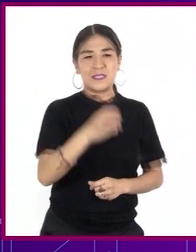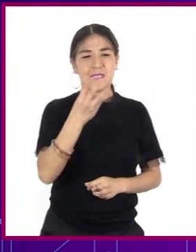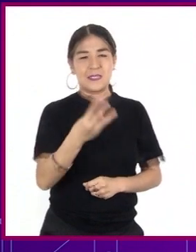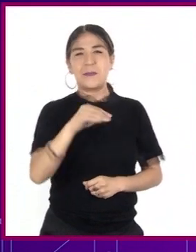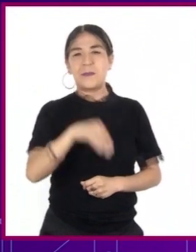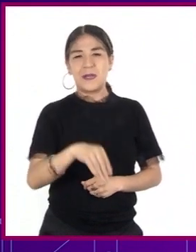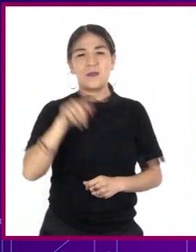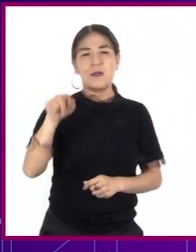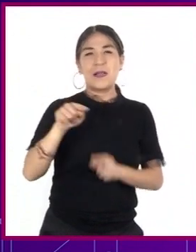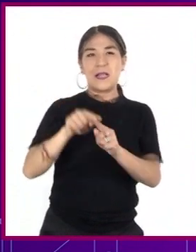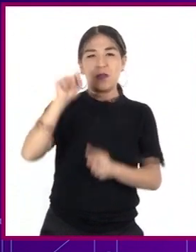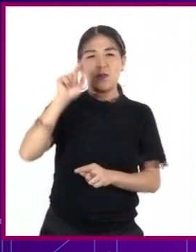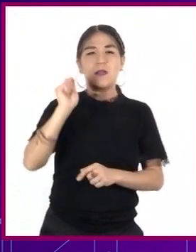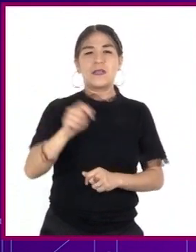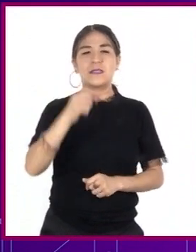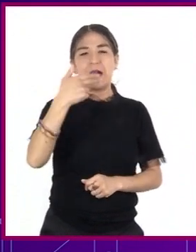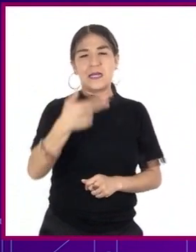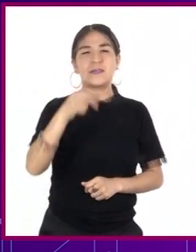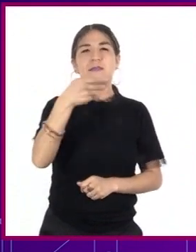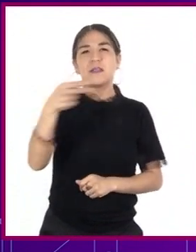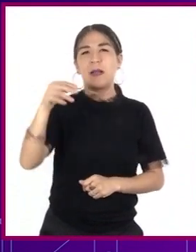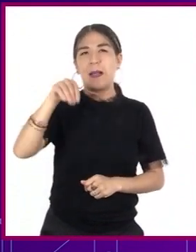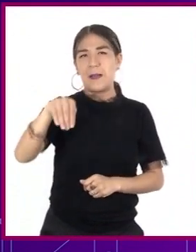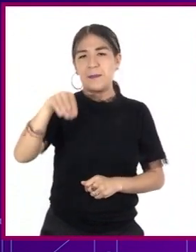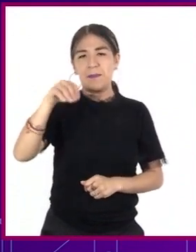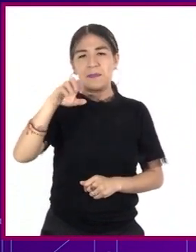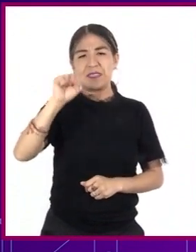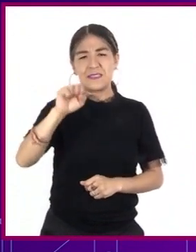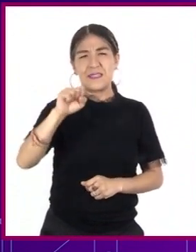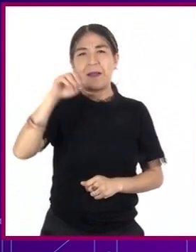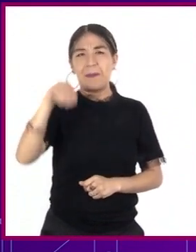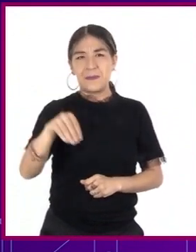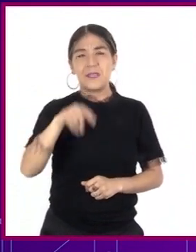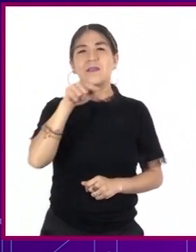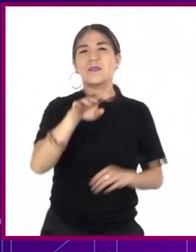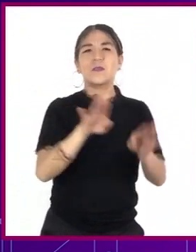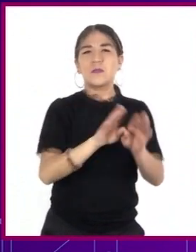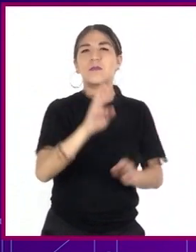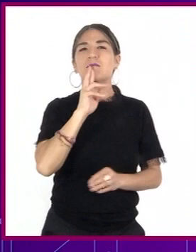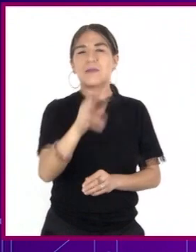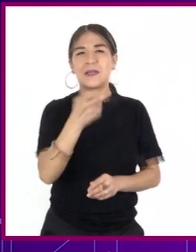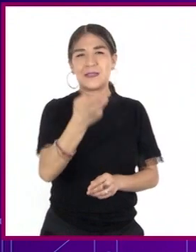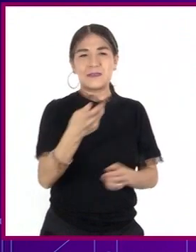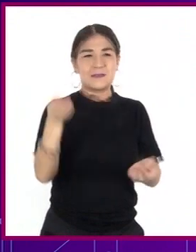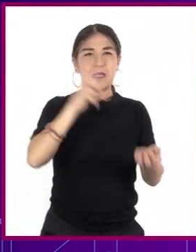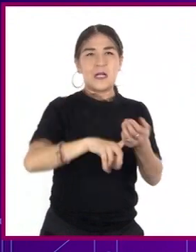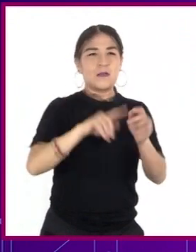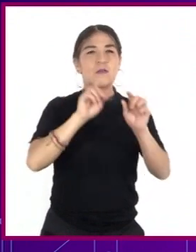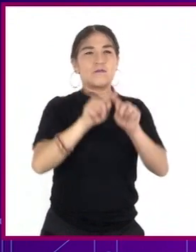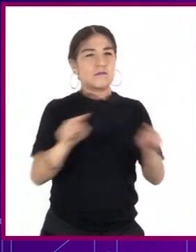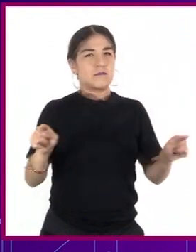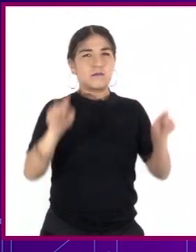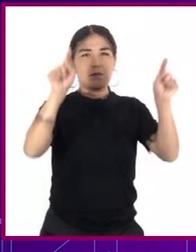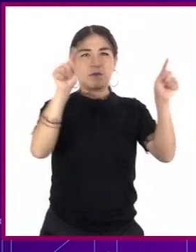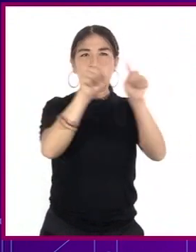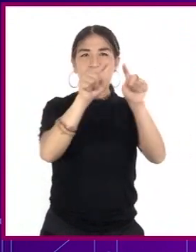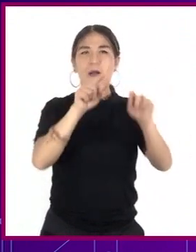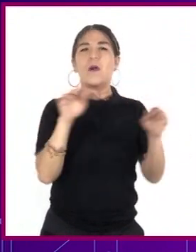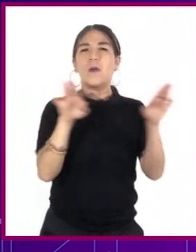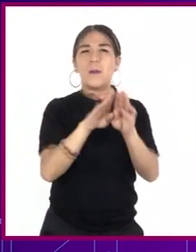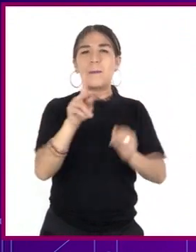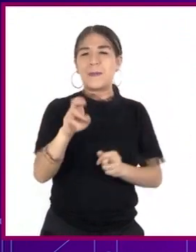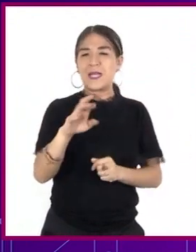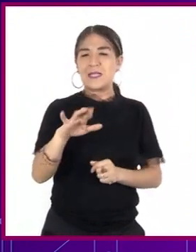forma de iniciar la resolución del problema es determinar el perímetro de la bodega. ¿Para qué